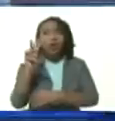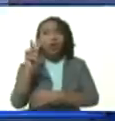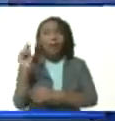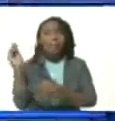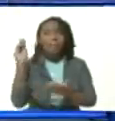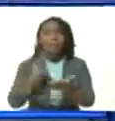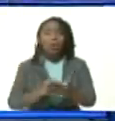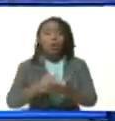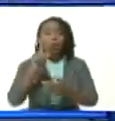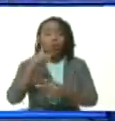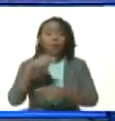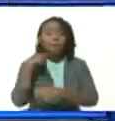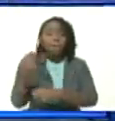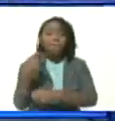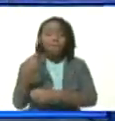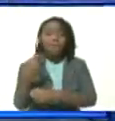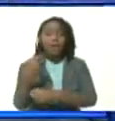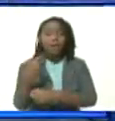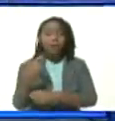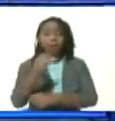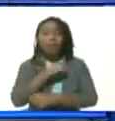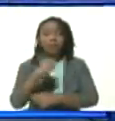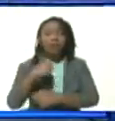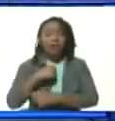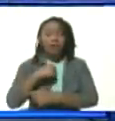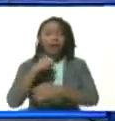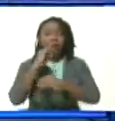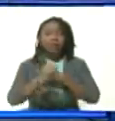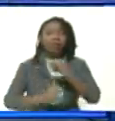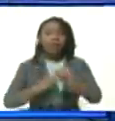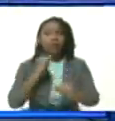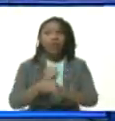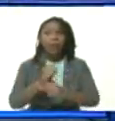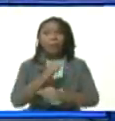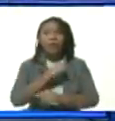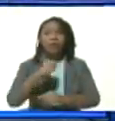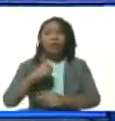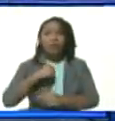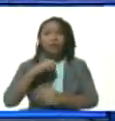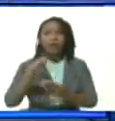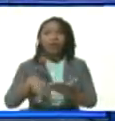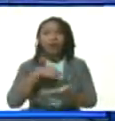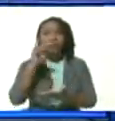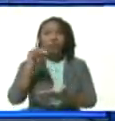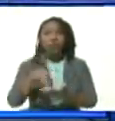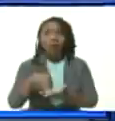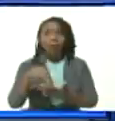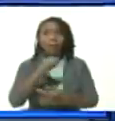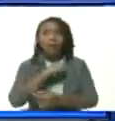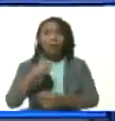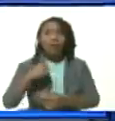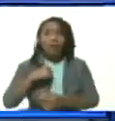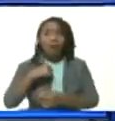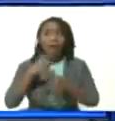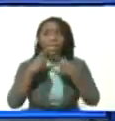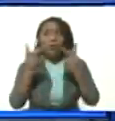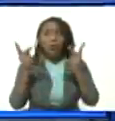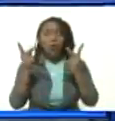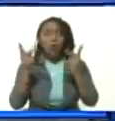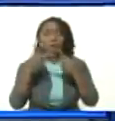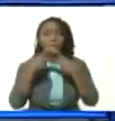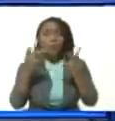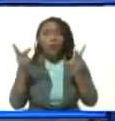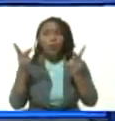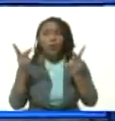instalemos una inversión privada, internacional, privada, nacional, privada o